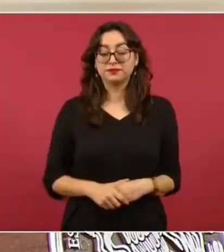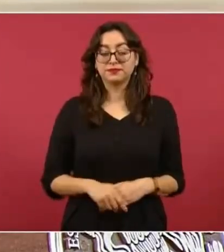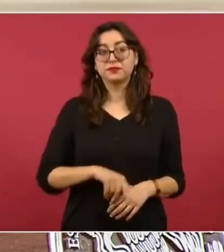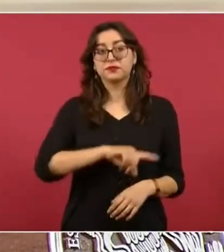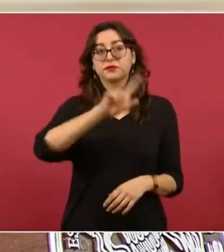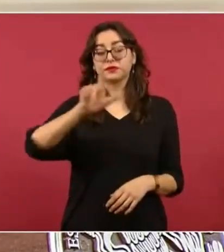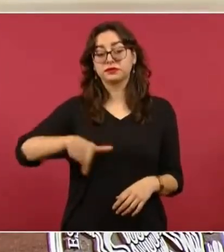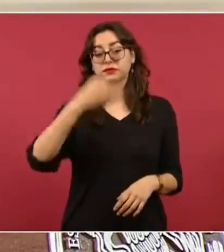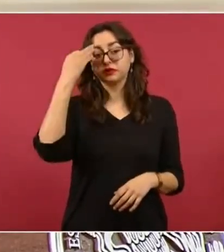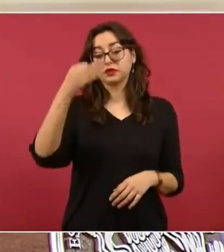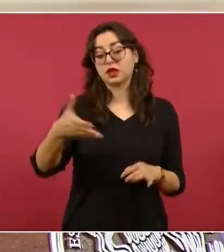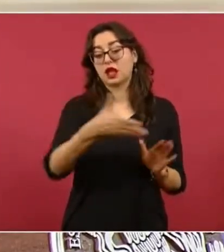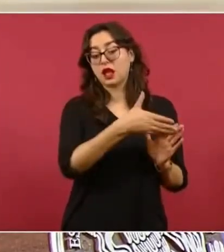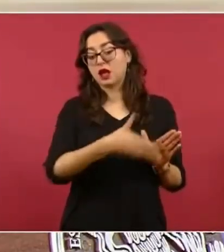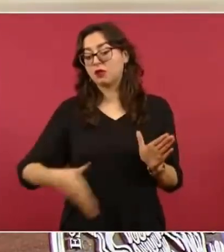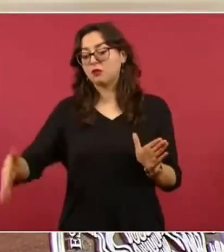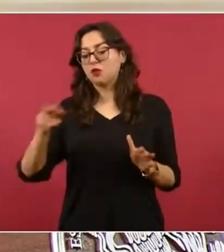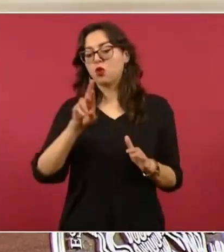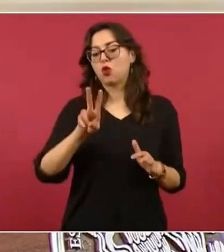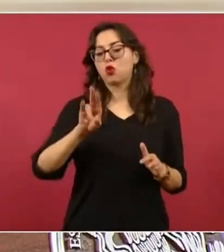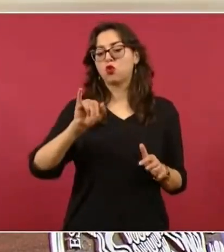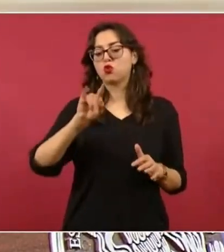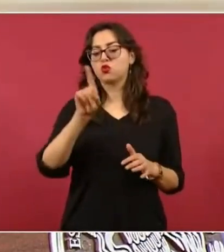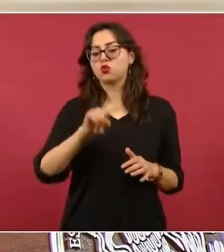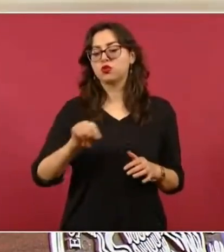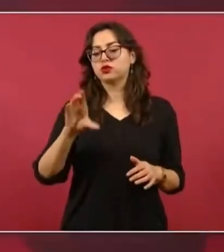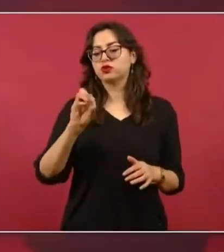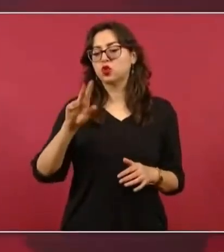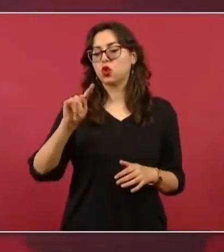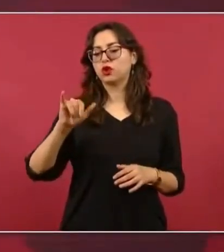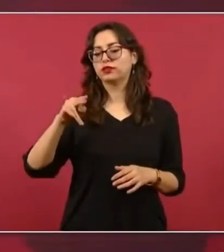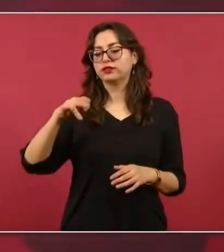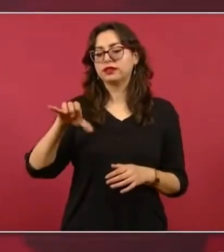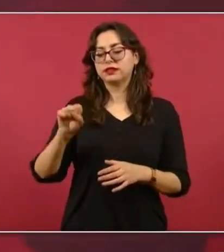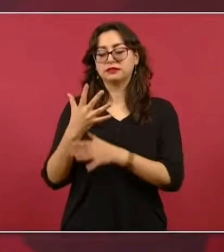corrupción en el negocio más lucrativo de México.